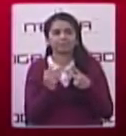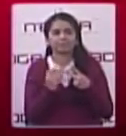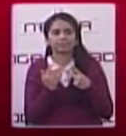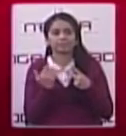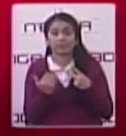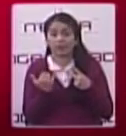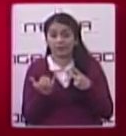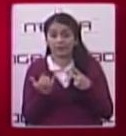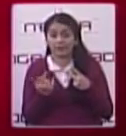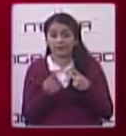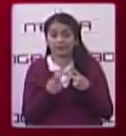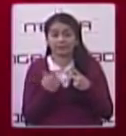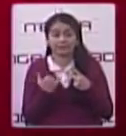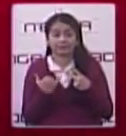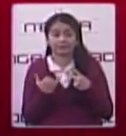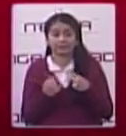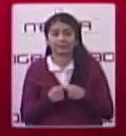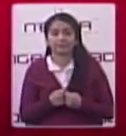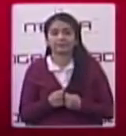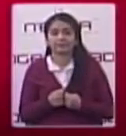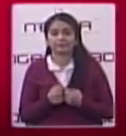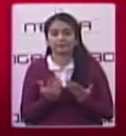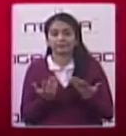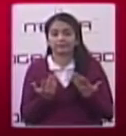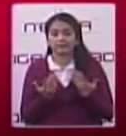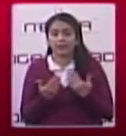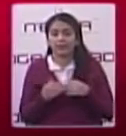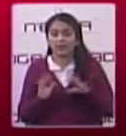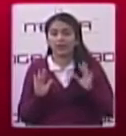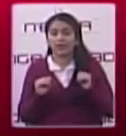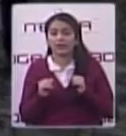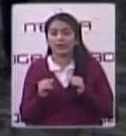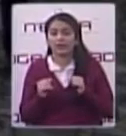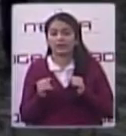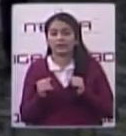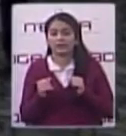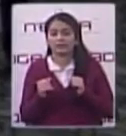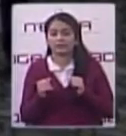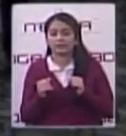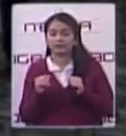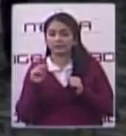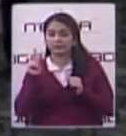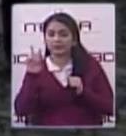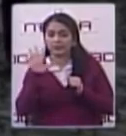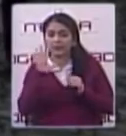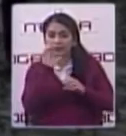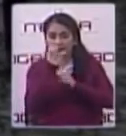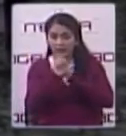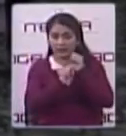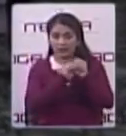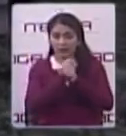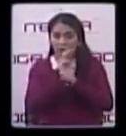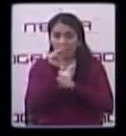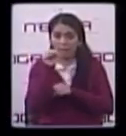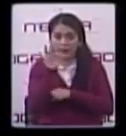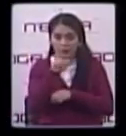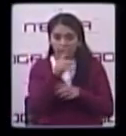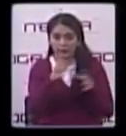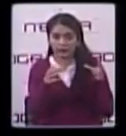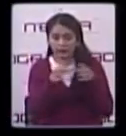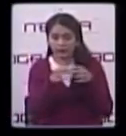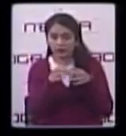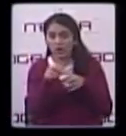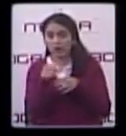hecho que Maruri cumple 25 años y que Grey Global cumple 100 años. Entonces son